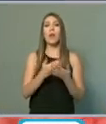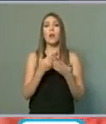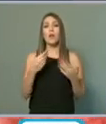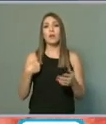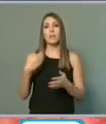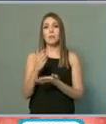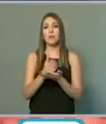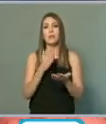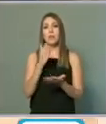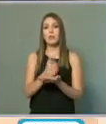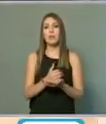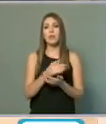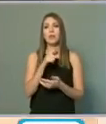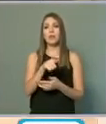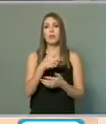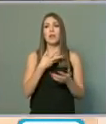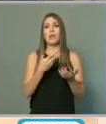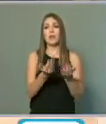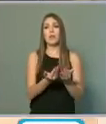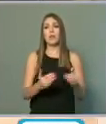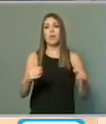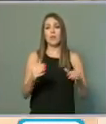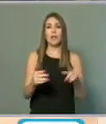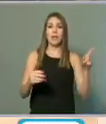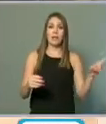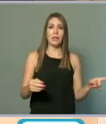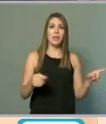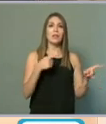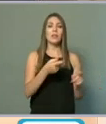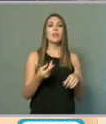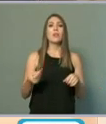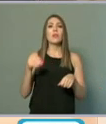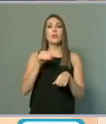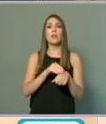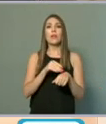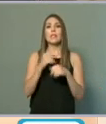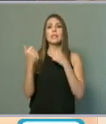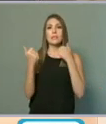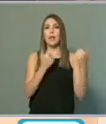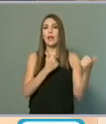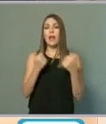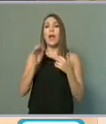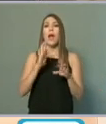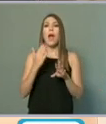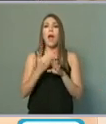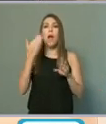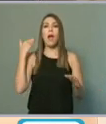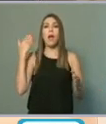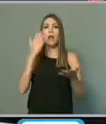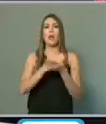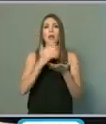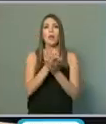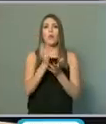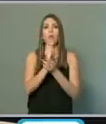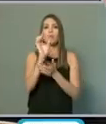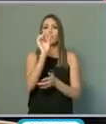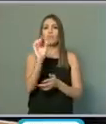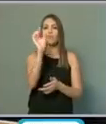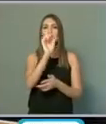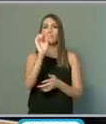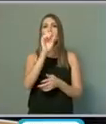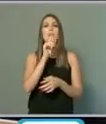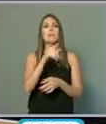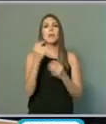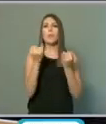te voy diciendo. En el bowl que tienes salado, Sí. vamos a comenzar a agregar Ay, nuestra sandía, que ya previamente cortamos en cubitos. Lo mismo,